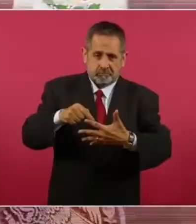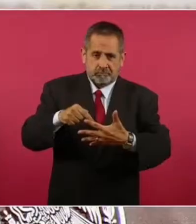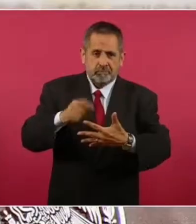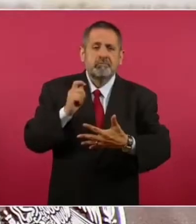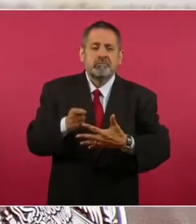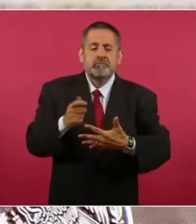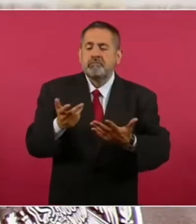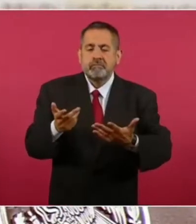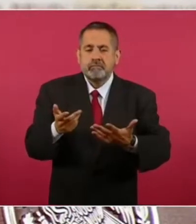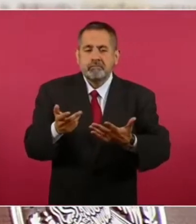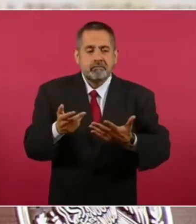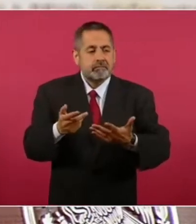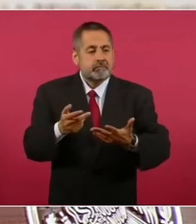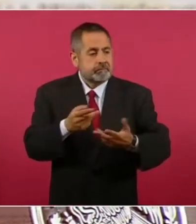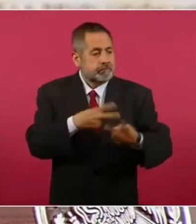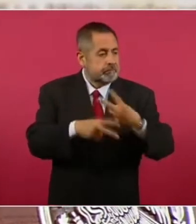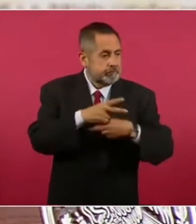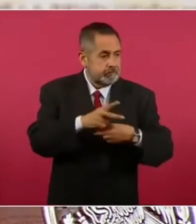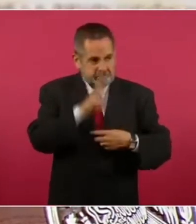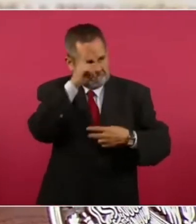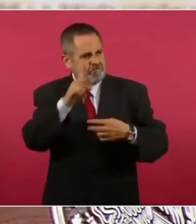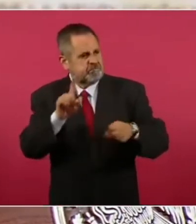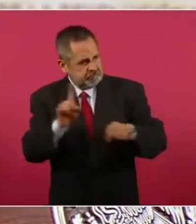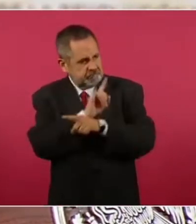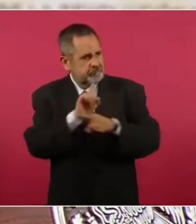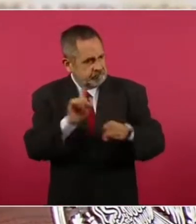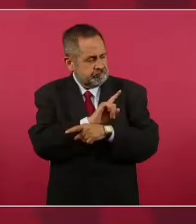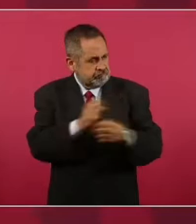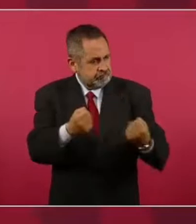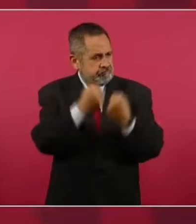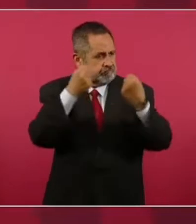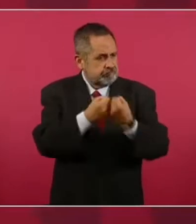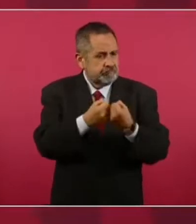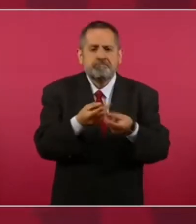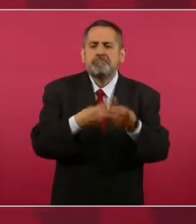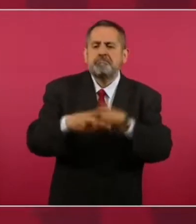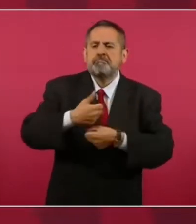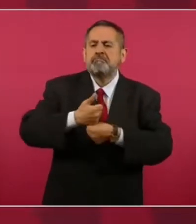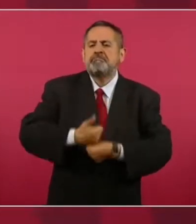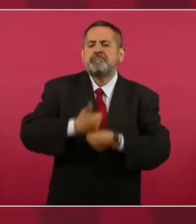lo que produce es más sufrimiento.